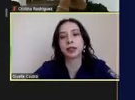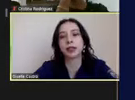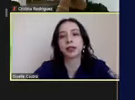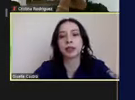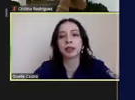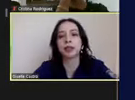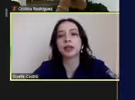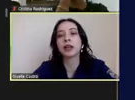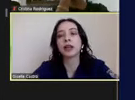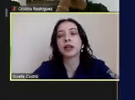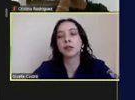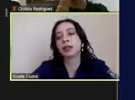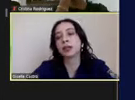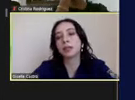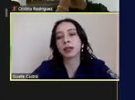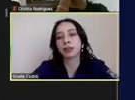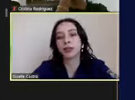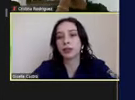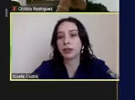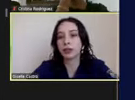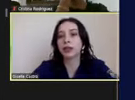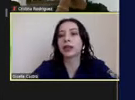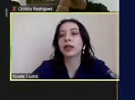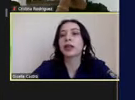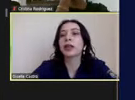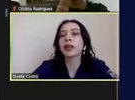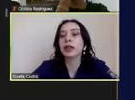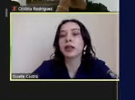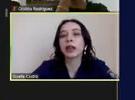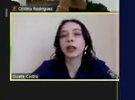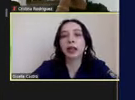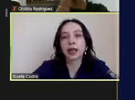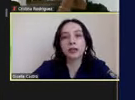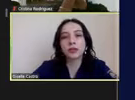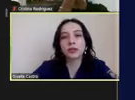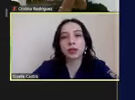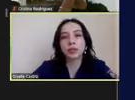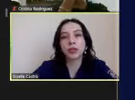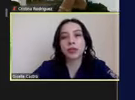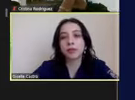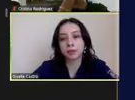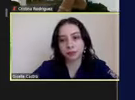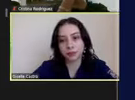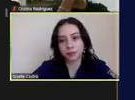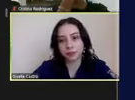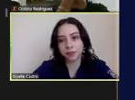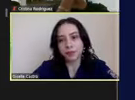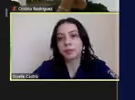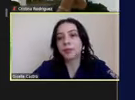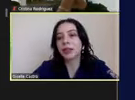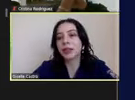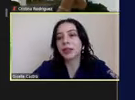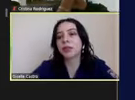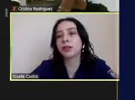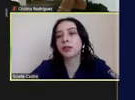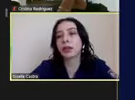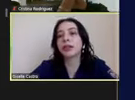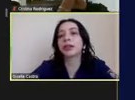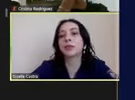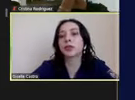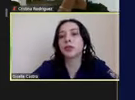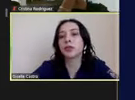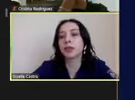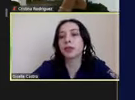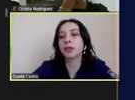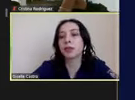fuerza resistencia, que es la principal que nos interesa. Y esto justamente va seguido de lo